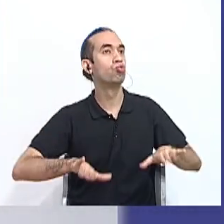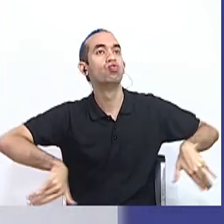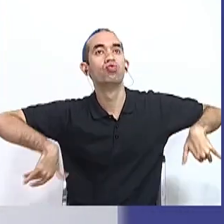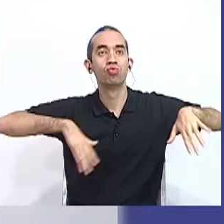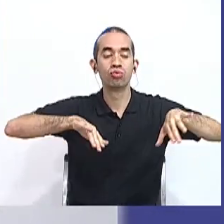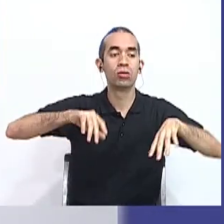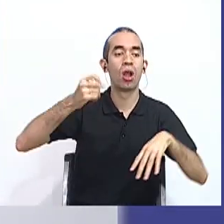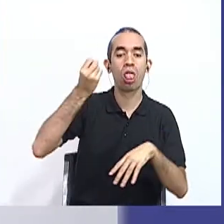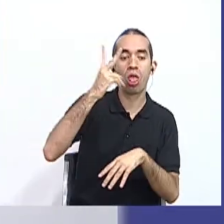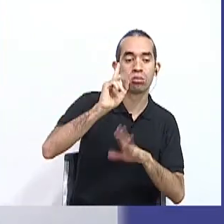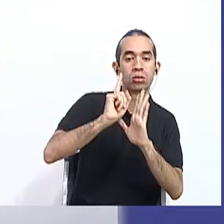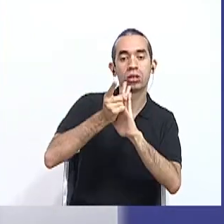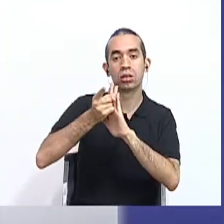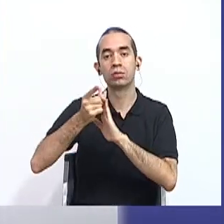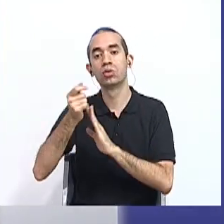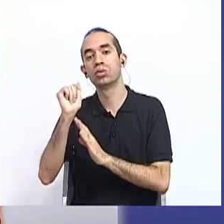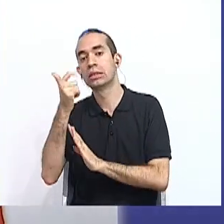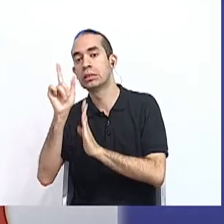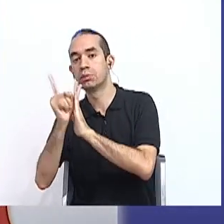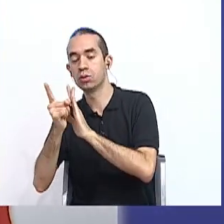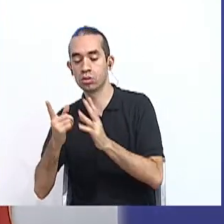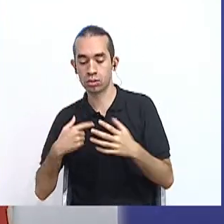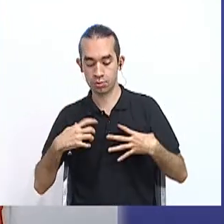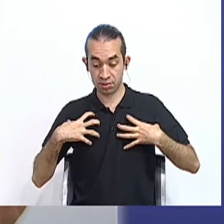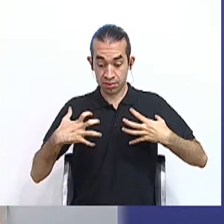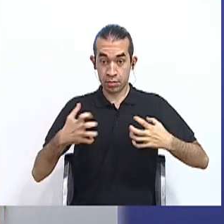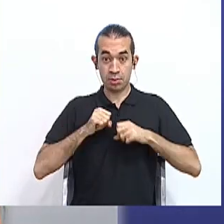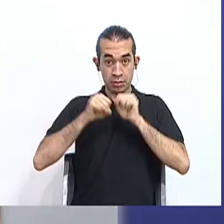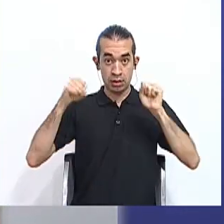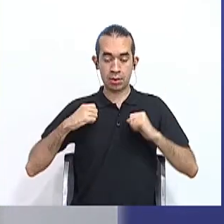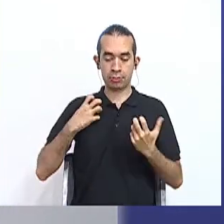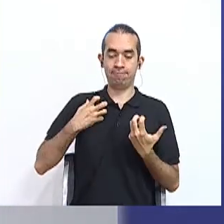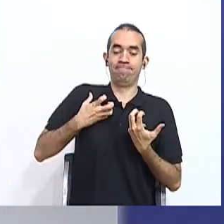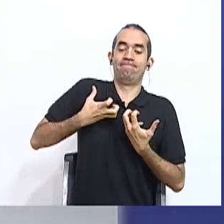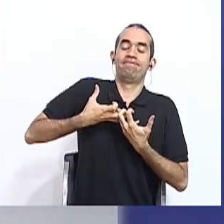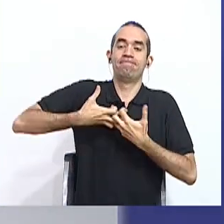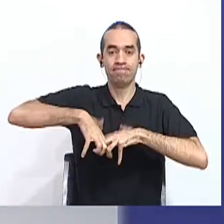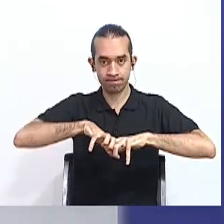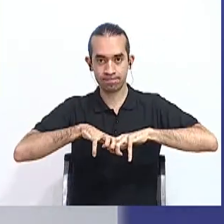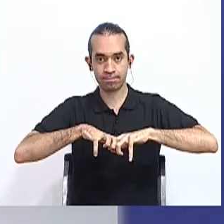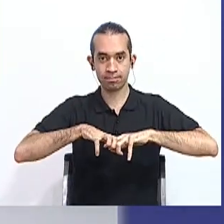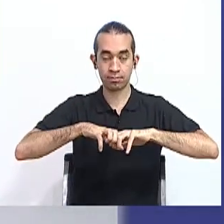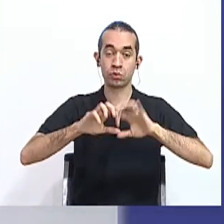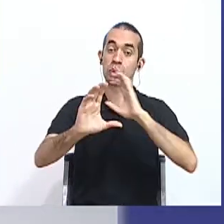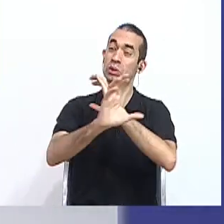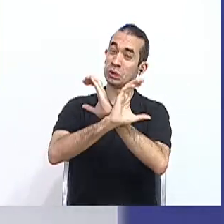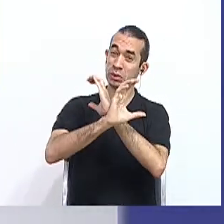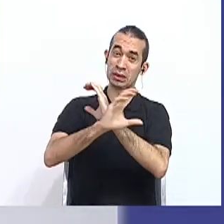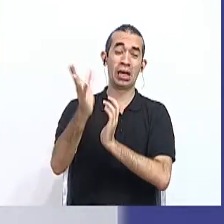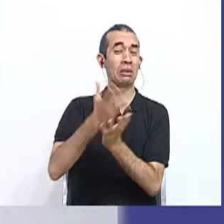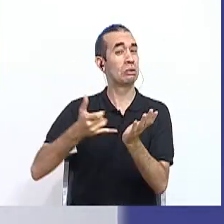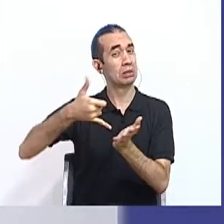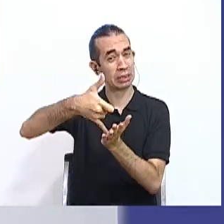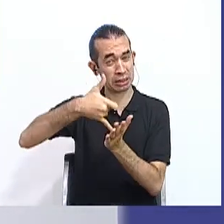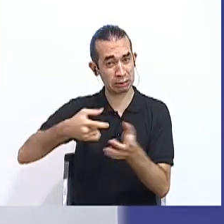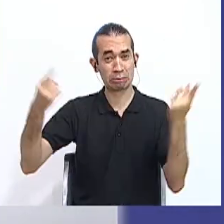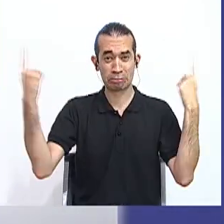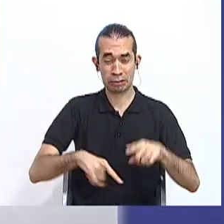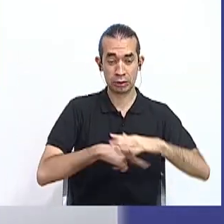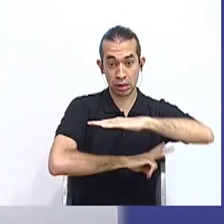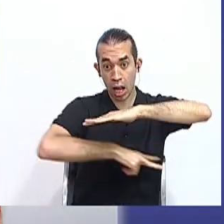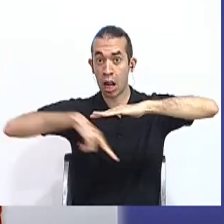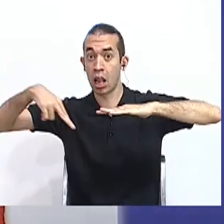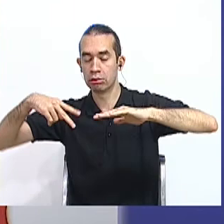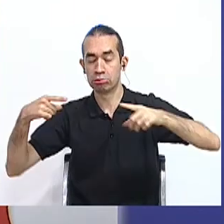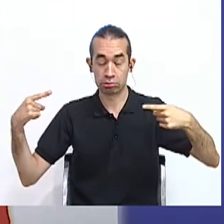adaptando nuevamente, ¿verdad?, todo el sistema respiratorio, porque si no, entonces se pueden ver en condiciones delicadas de salud, sufrir